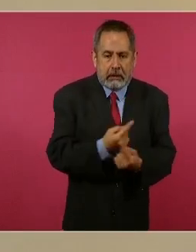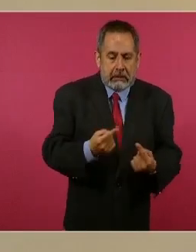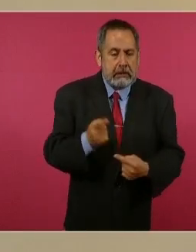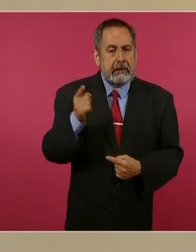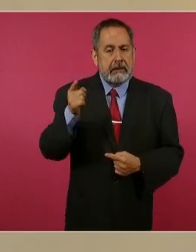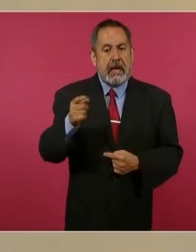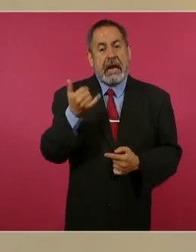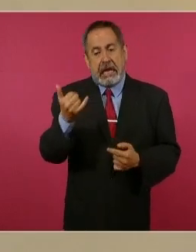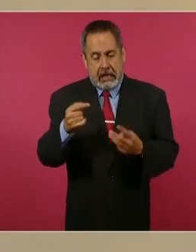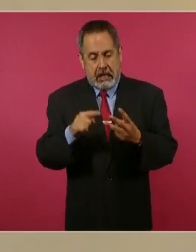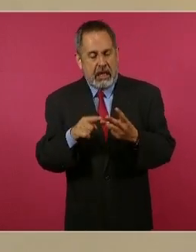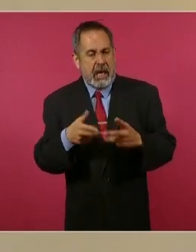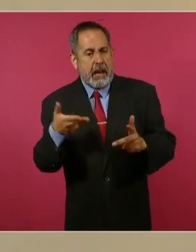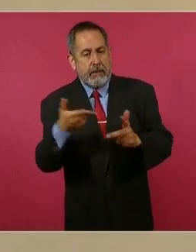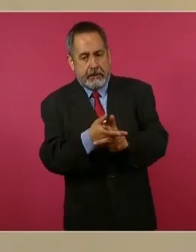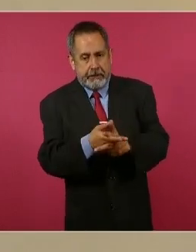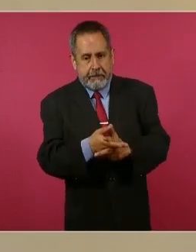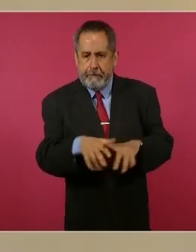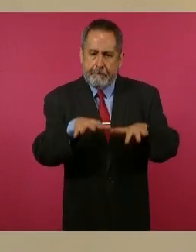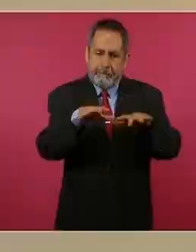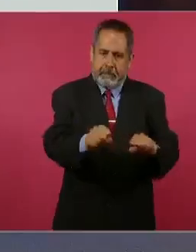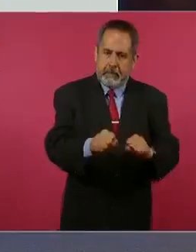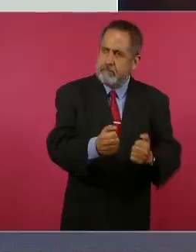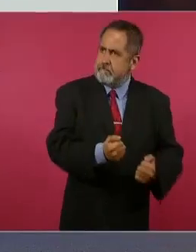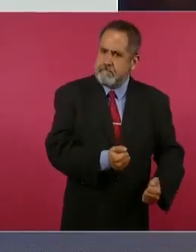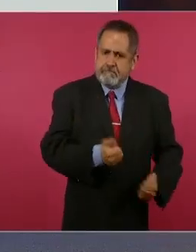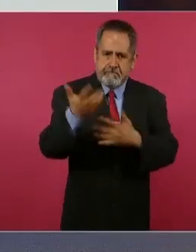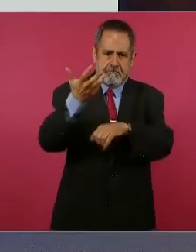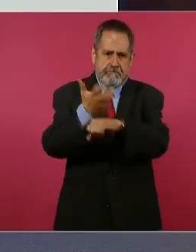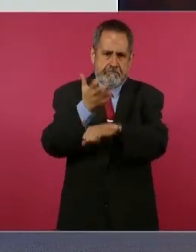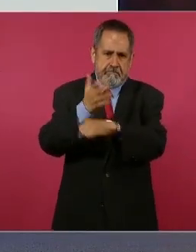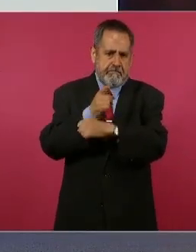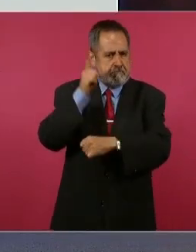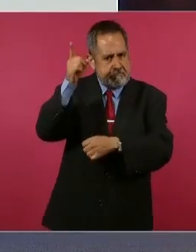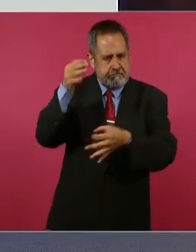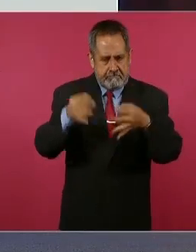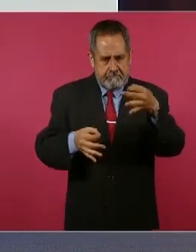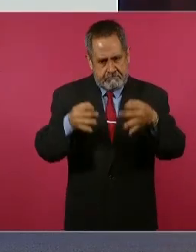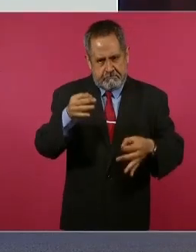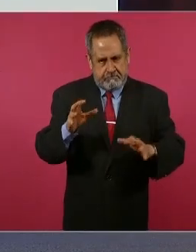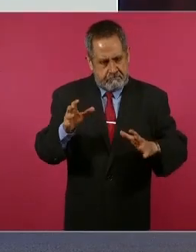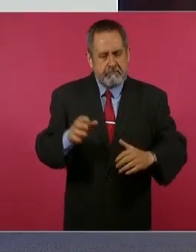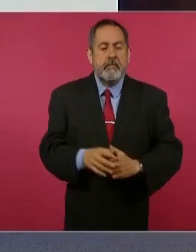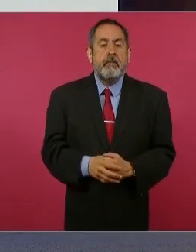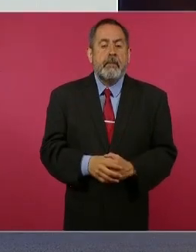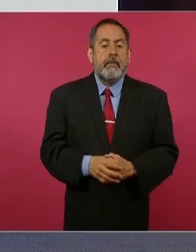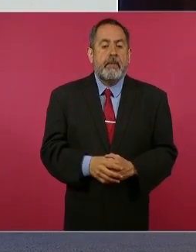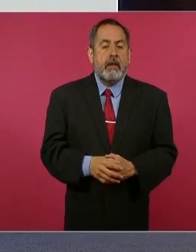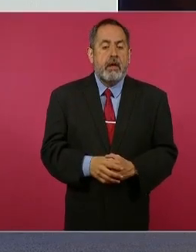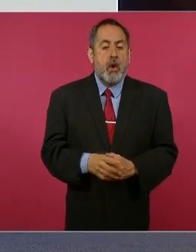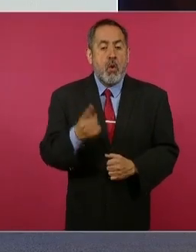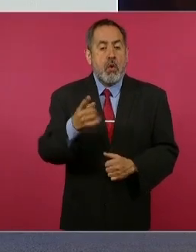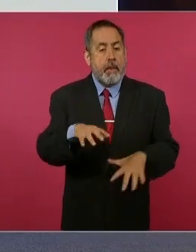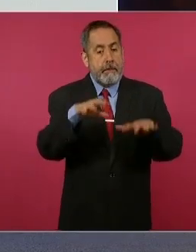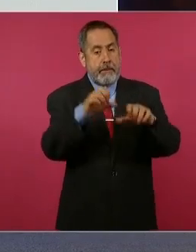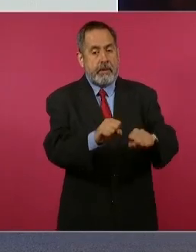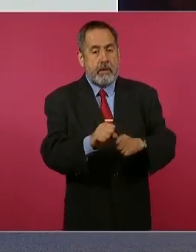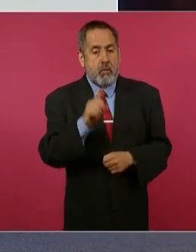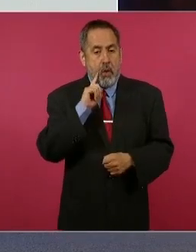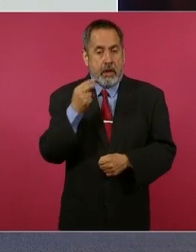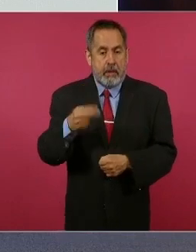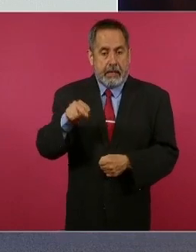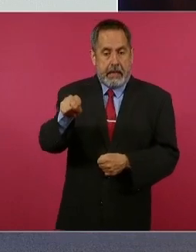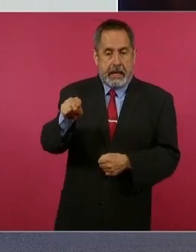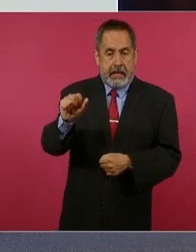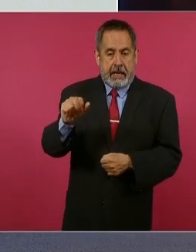y homicidio. Adelante. Tenemos una detención de, en este caso, Nancy del Carmen,